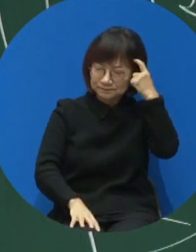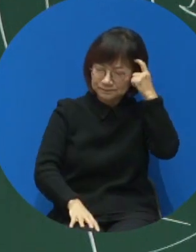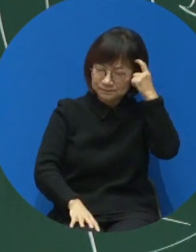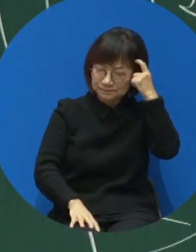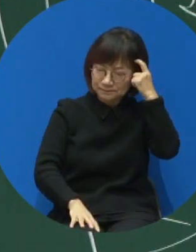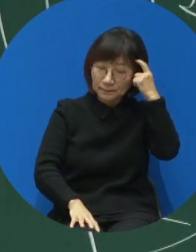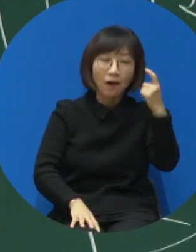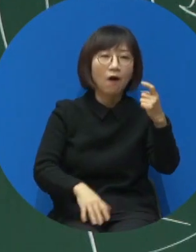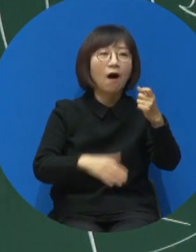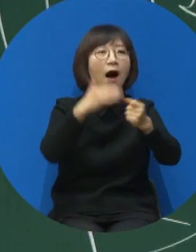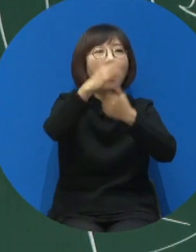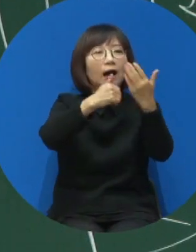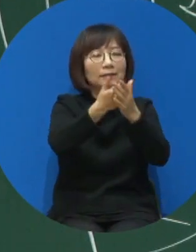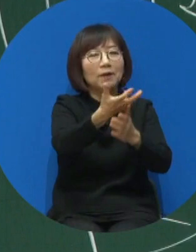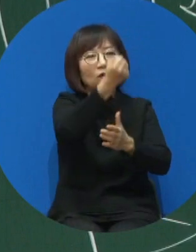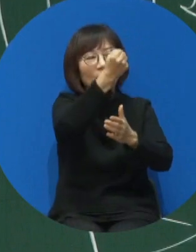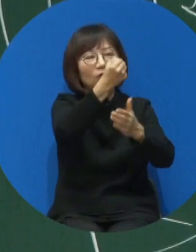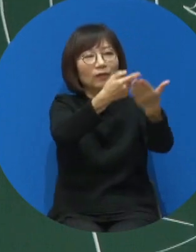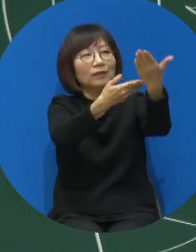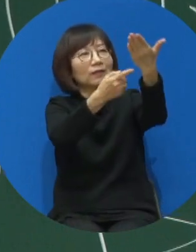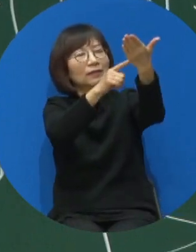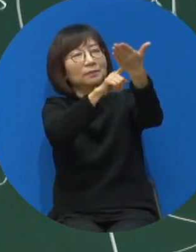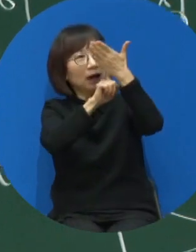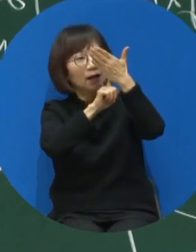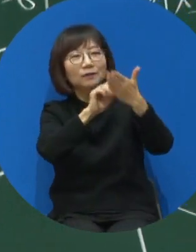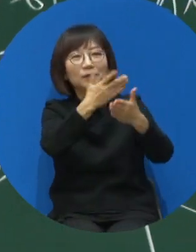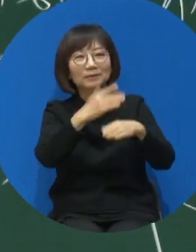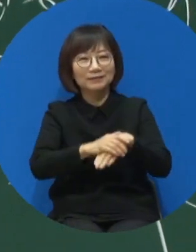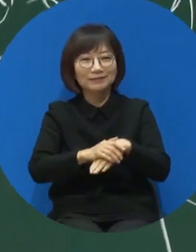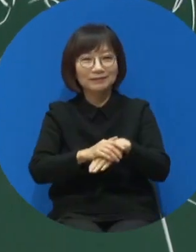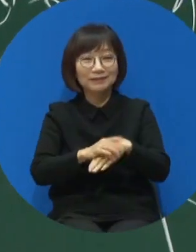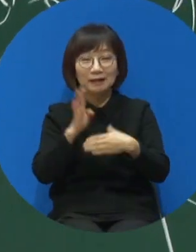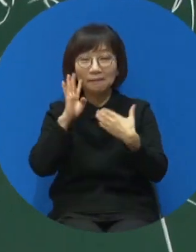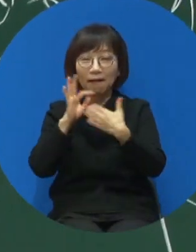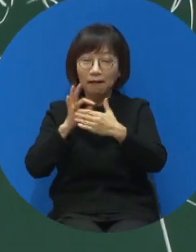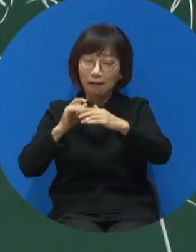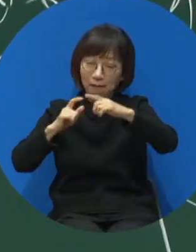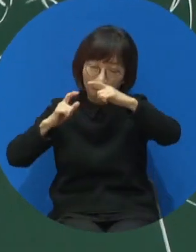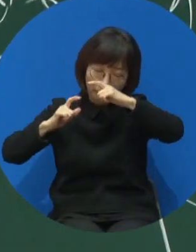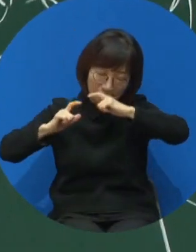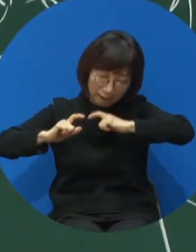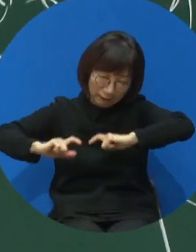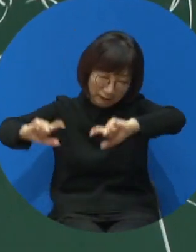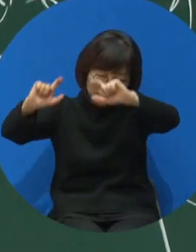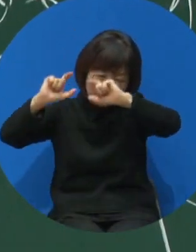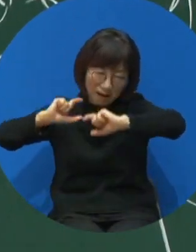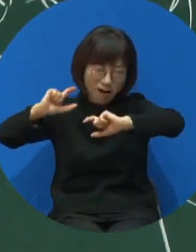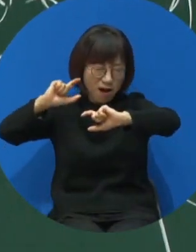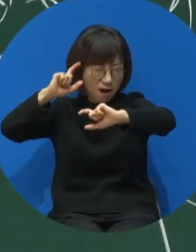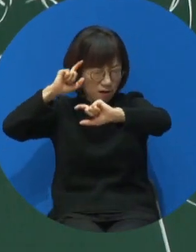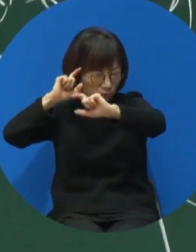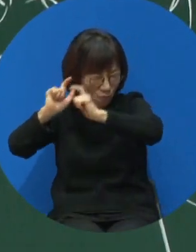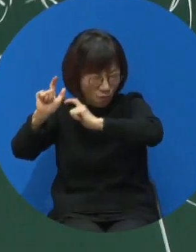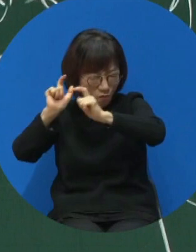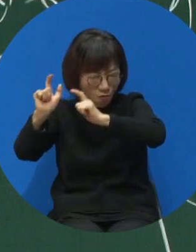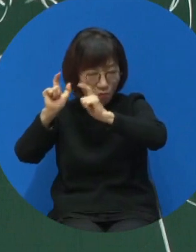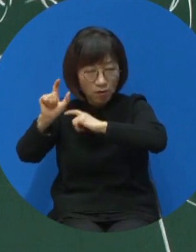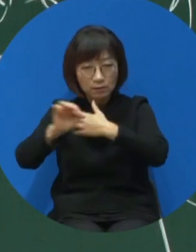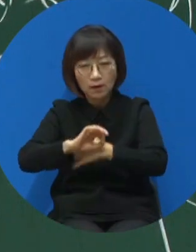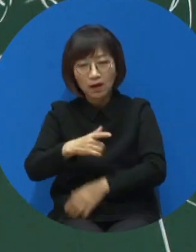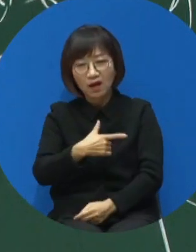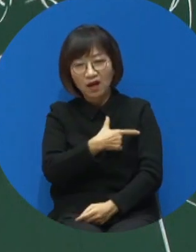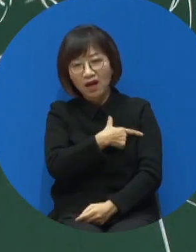sabes lo que es de dios que es camps y con mi negocio preocúpense toda la noche su venta para morir annalynne que